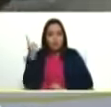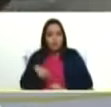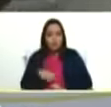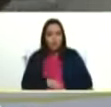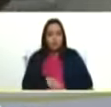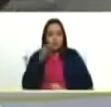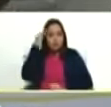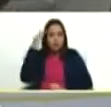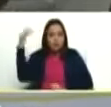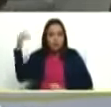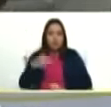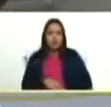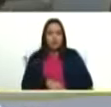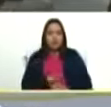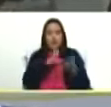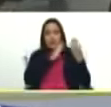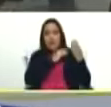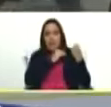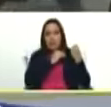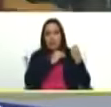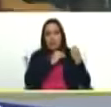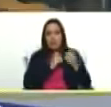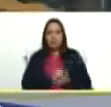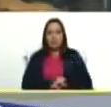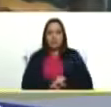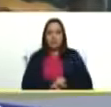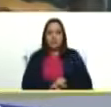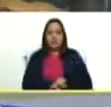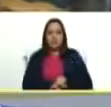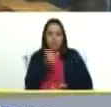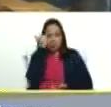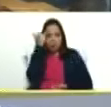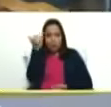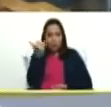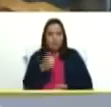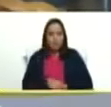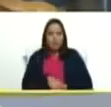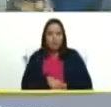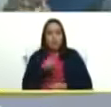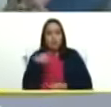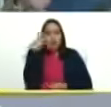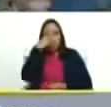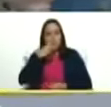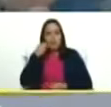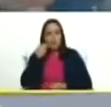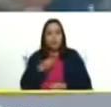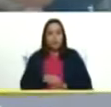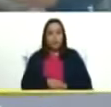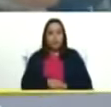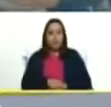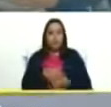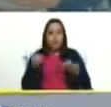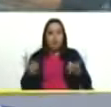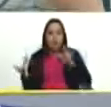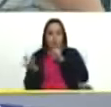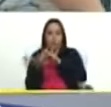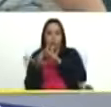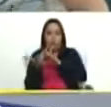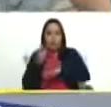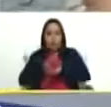sus sueños, por su esperanza, por su inocencia, por nuestra juventud. Y voy a dar un pase porque